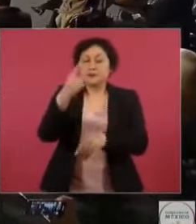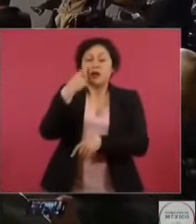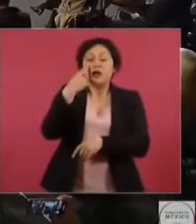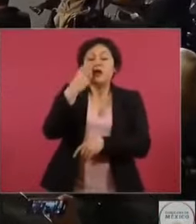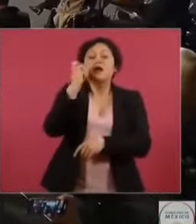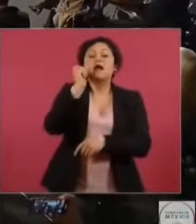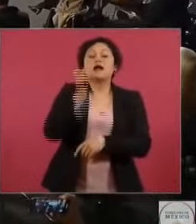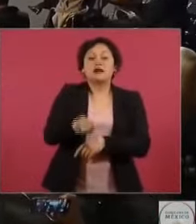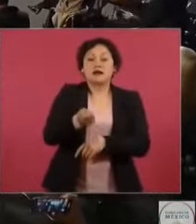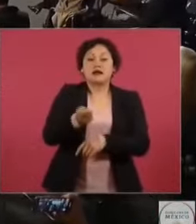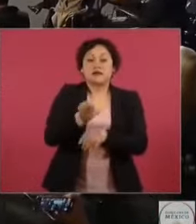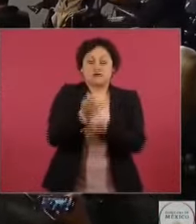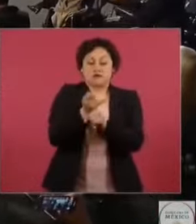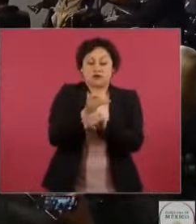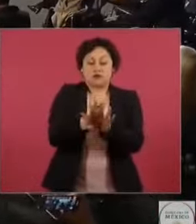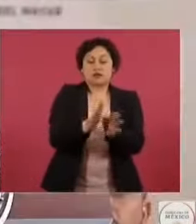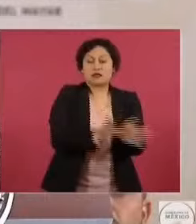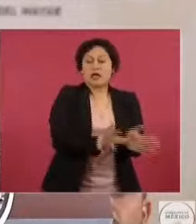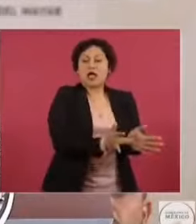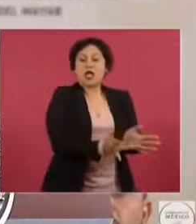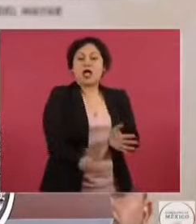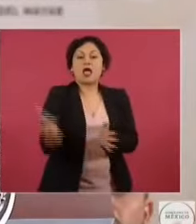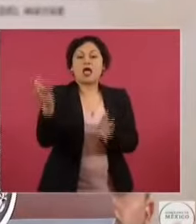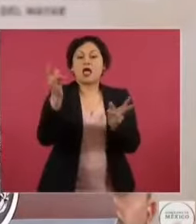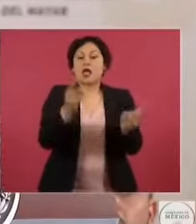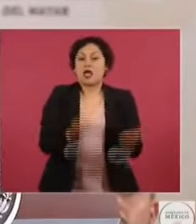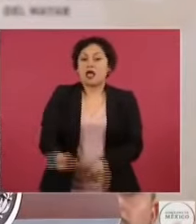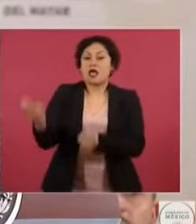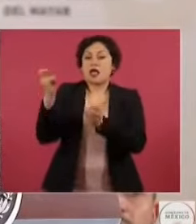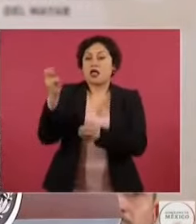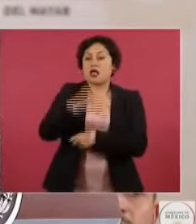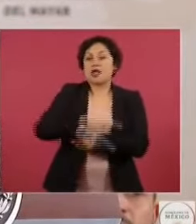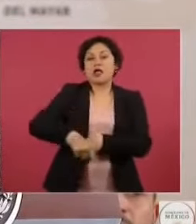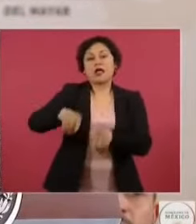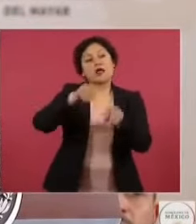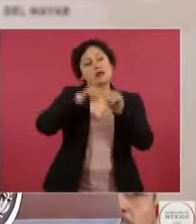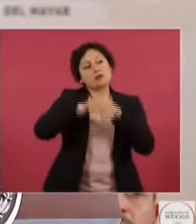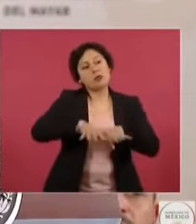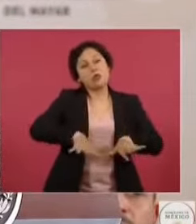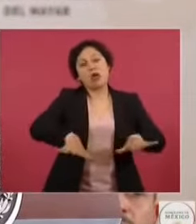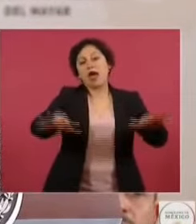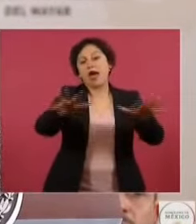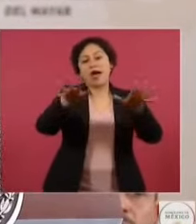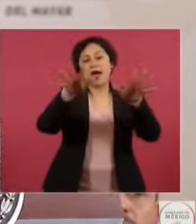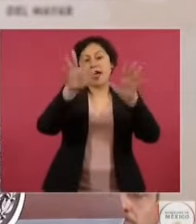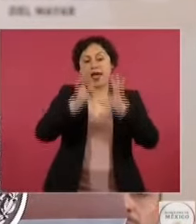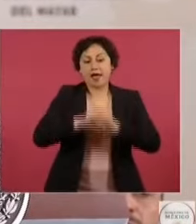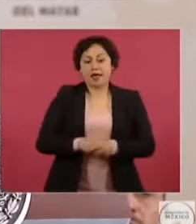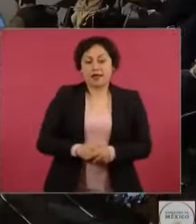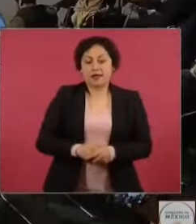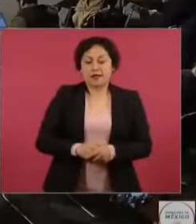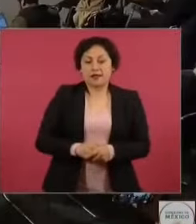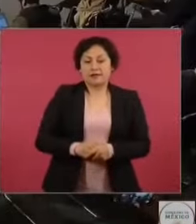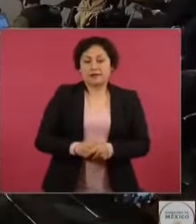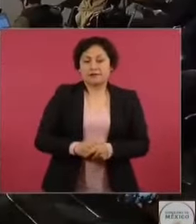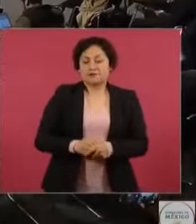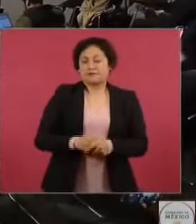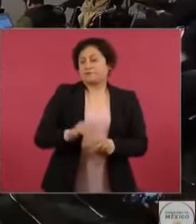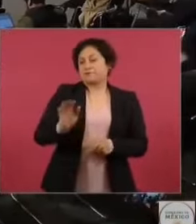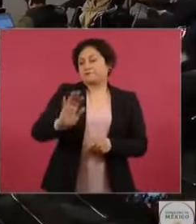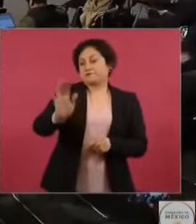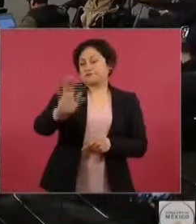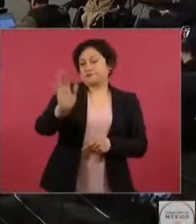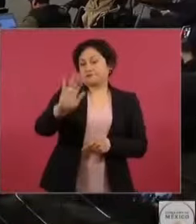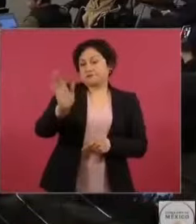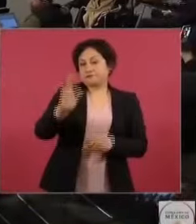Chiapas y allá no tienen la seguridad ni tienen la certeza de que puedan ser protegidos si es que algo les sucede, así que yo diría que más que